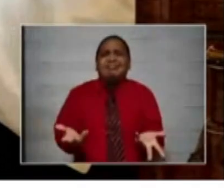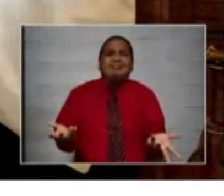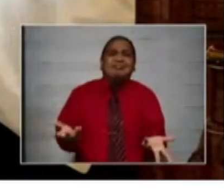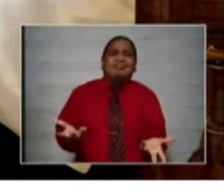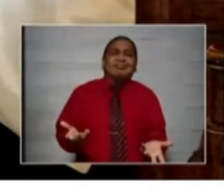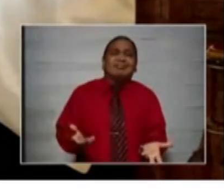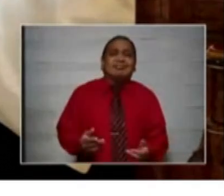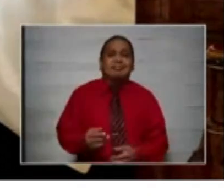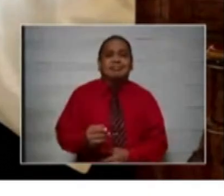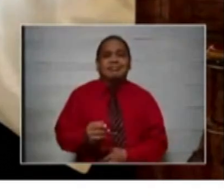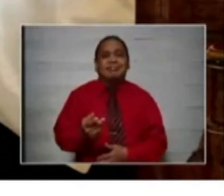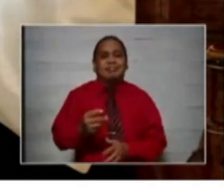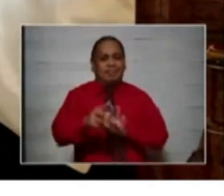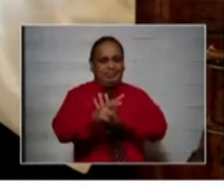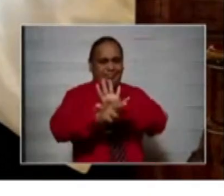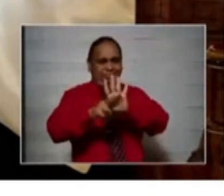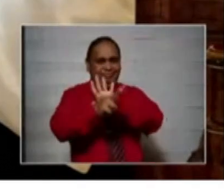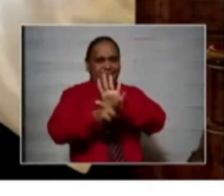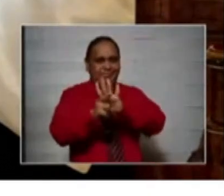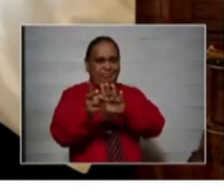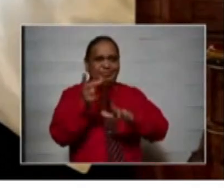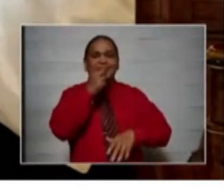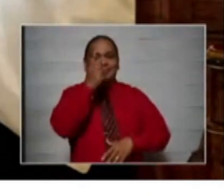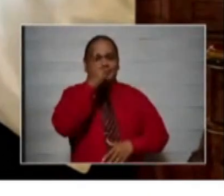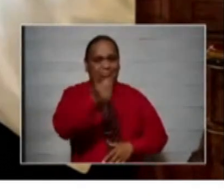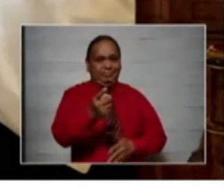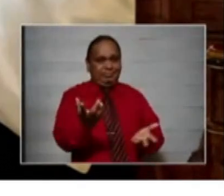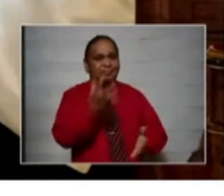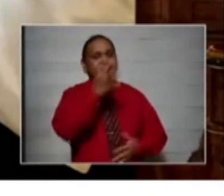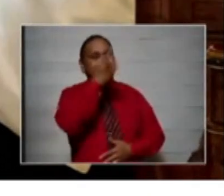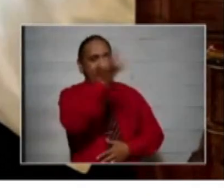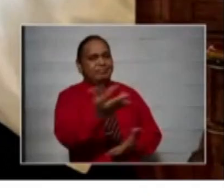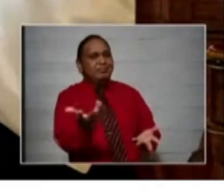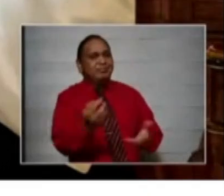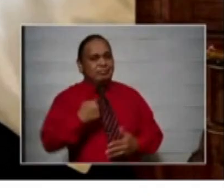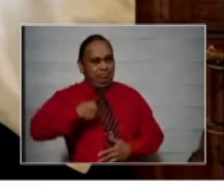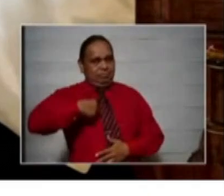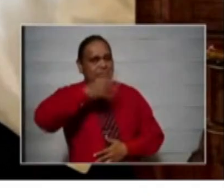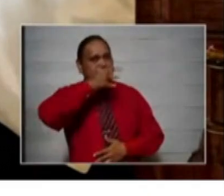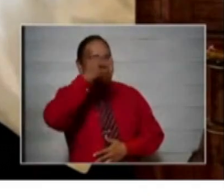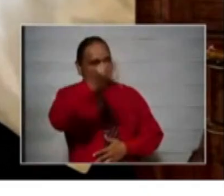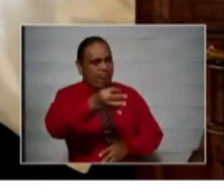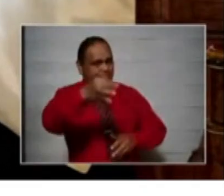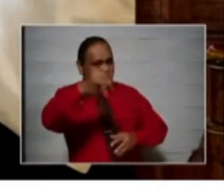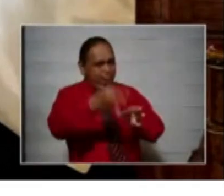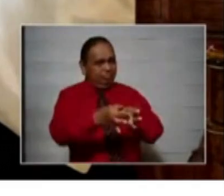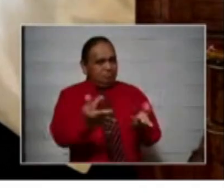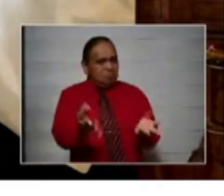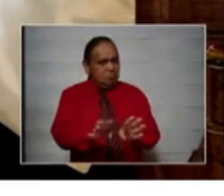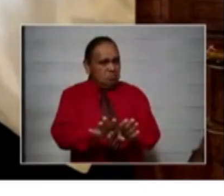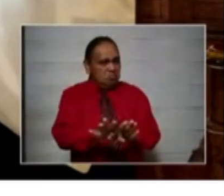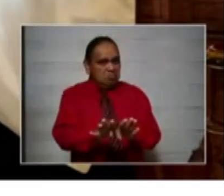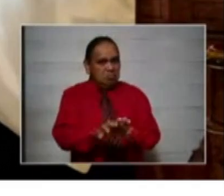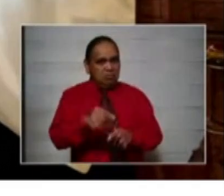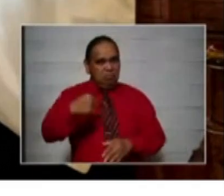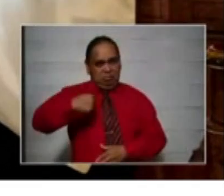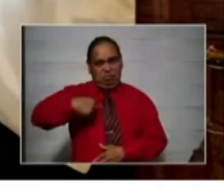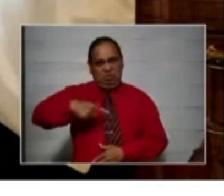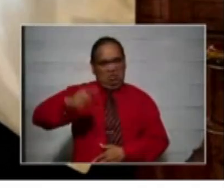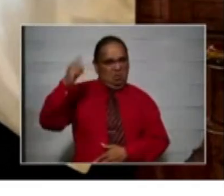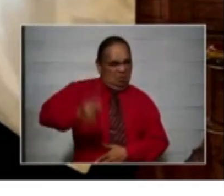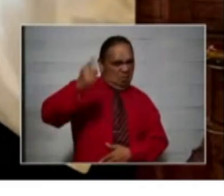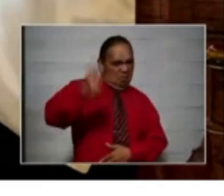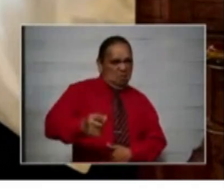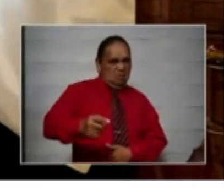lo que dije el otro día para que quede exactamente qué fue lo que yo dije en ningún momento yo amenazó